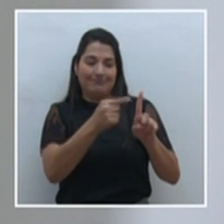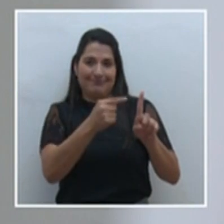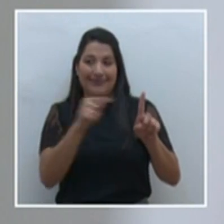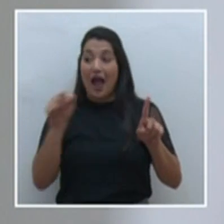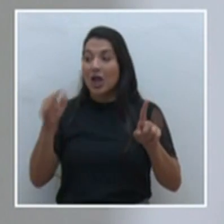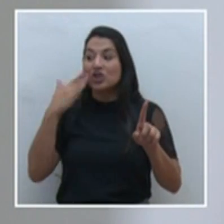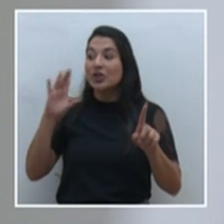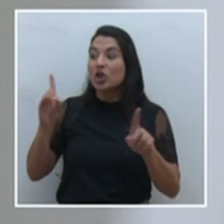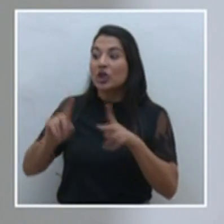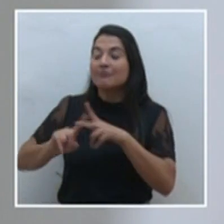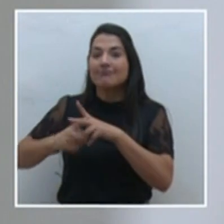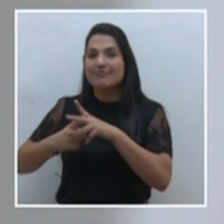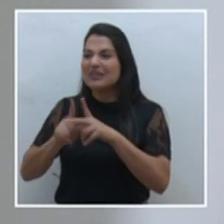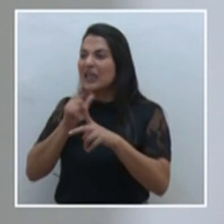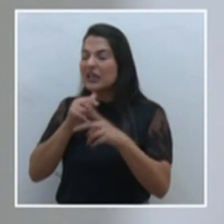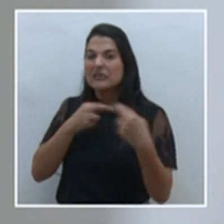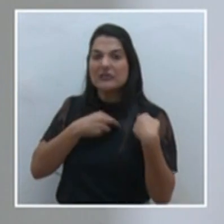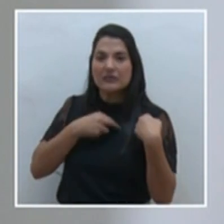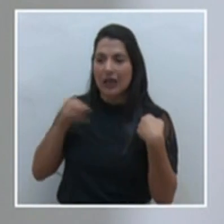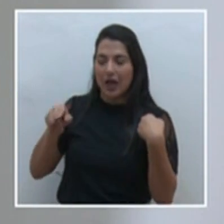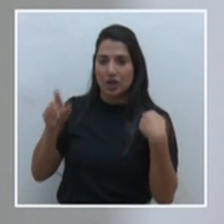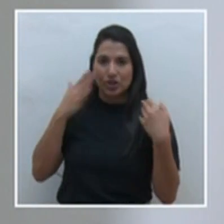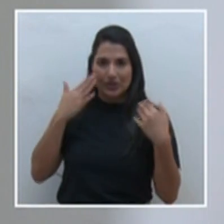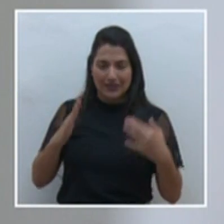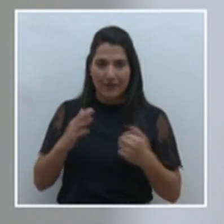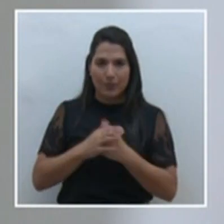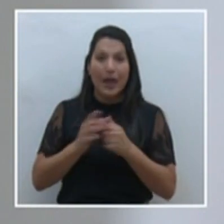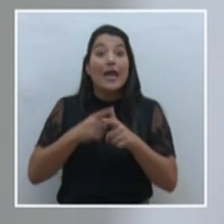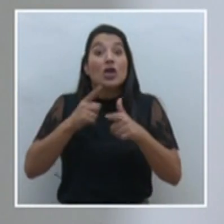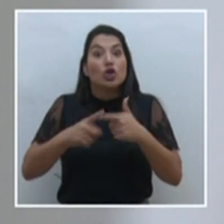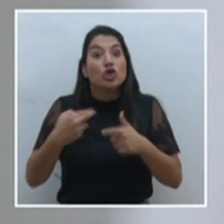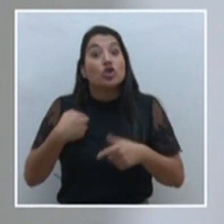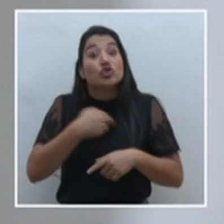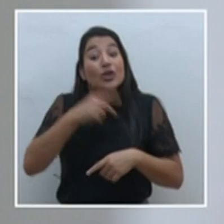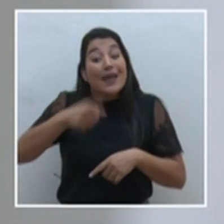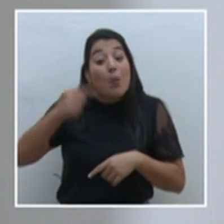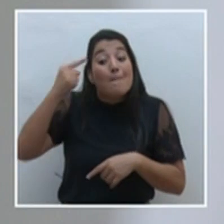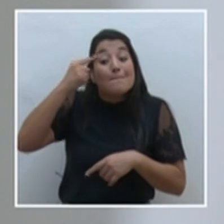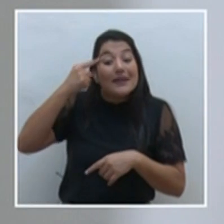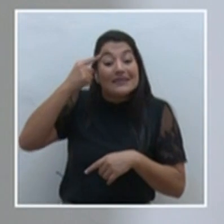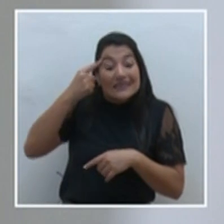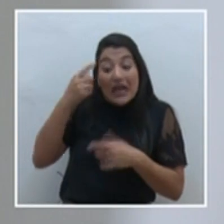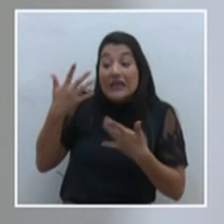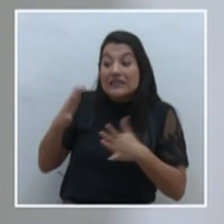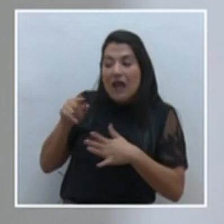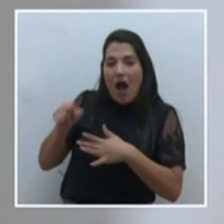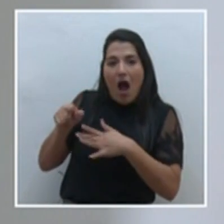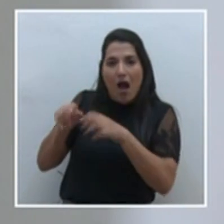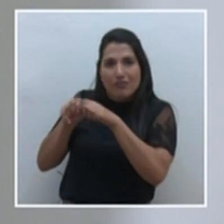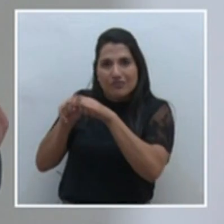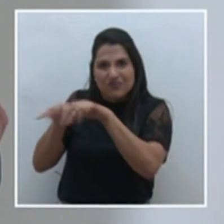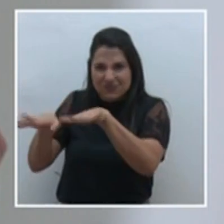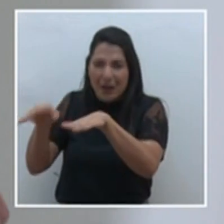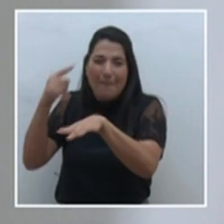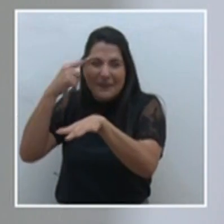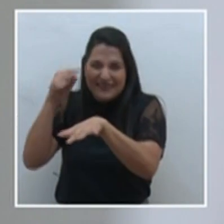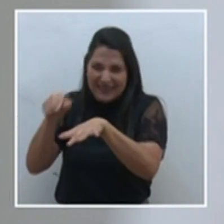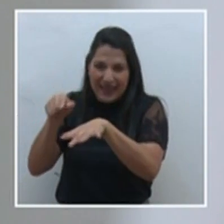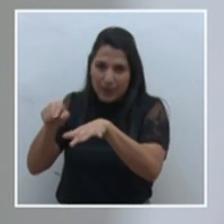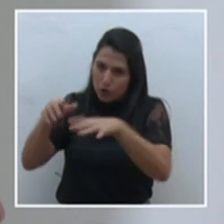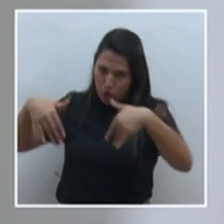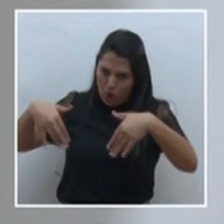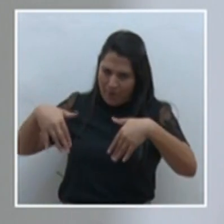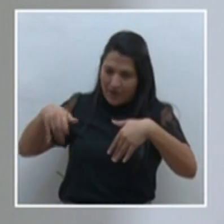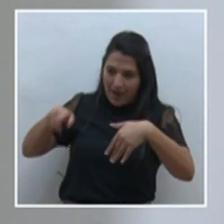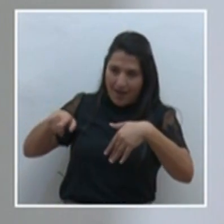Y que sabemos que en este momento hemos dicho, tenemos que pensar como si estuviéramos en transmisión comunitaria para no llegar a ella. Y por eso es que hemos dicho,